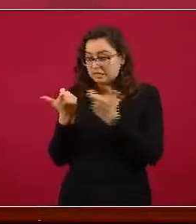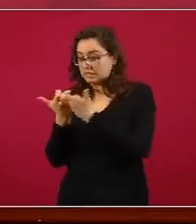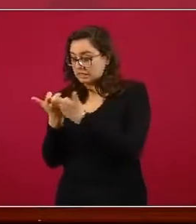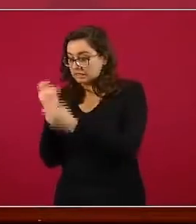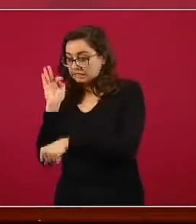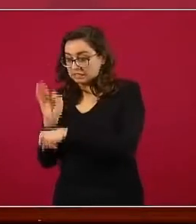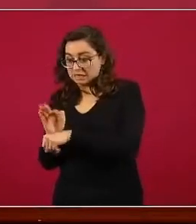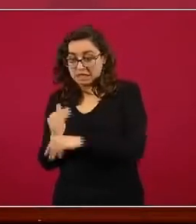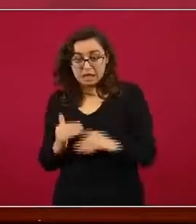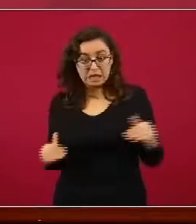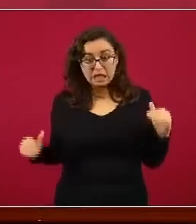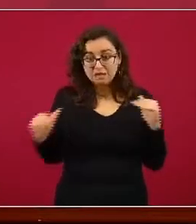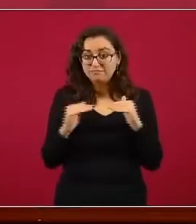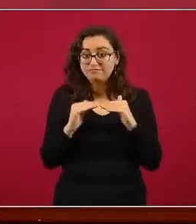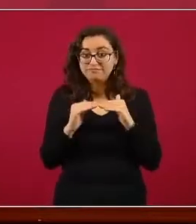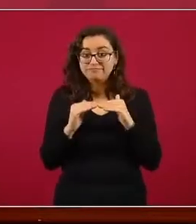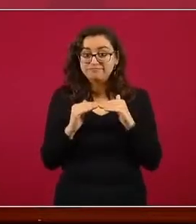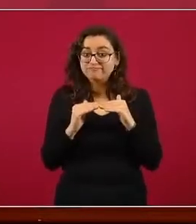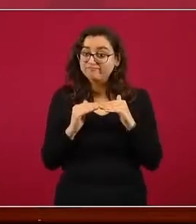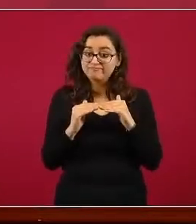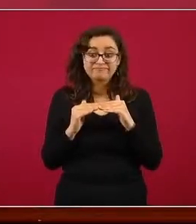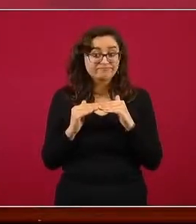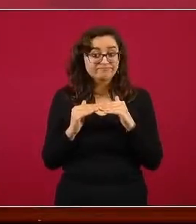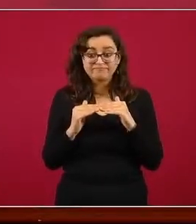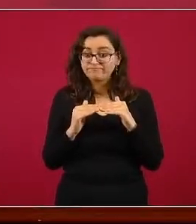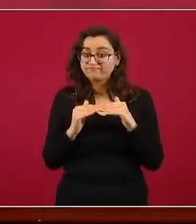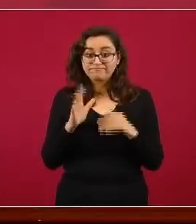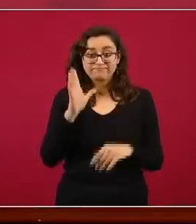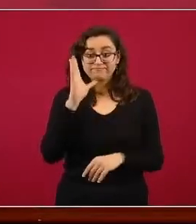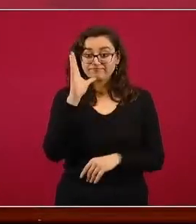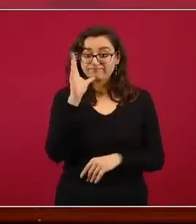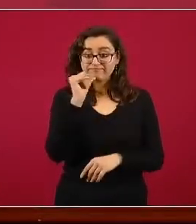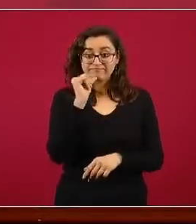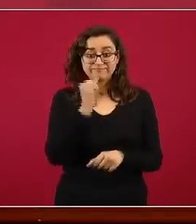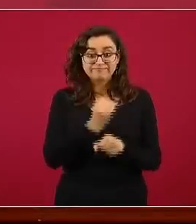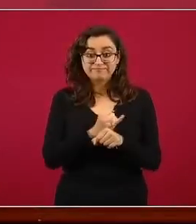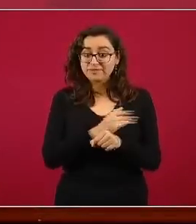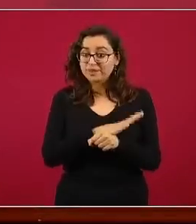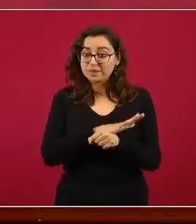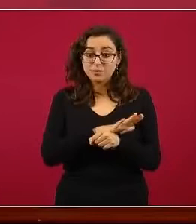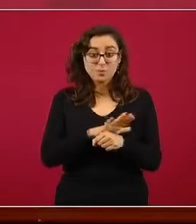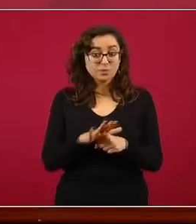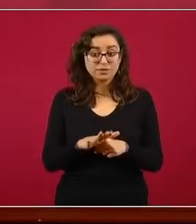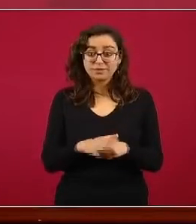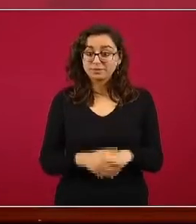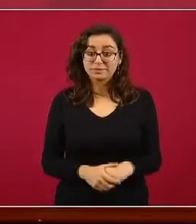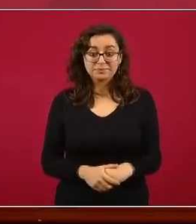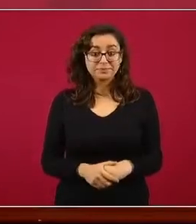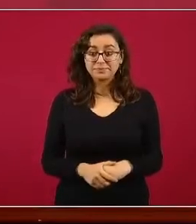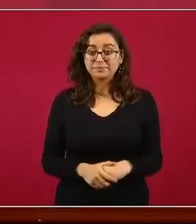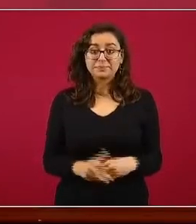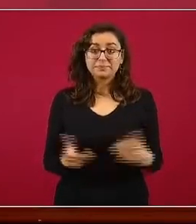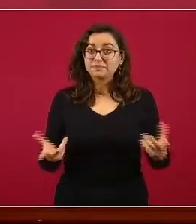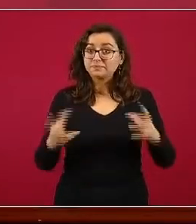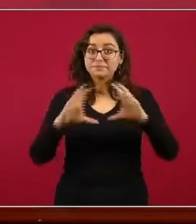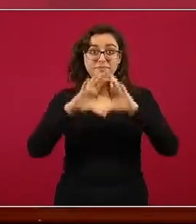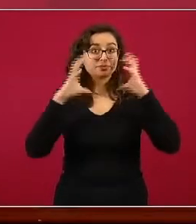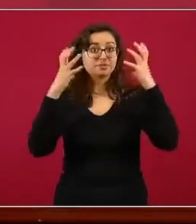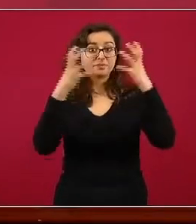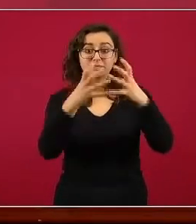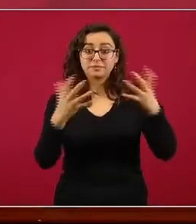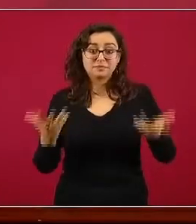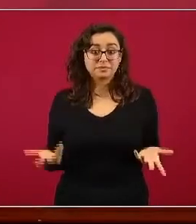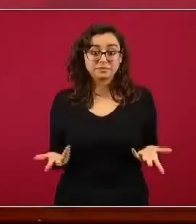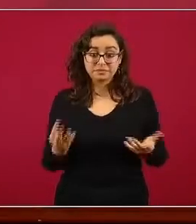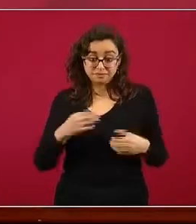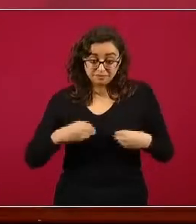le puedo decir con toda sinceridad que en ningún lado del mundo se puede hacer sin tener cierto grado de afectación de